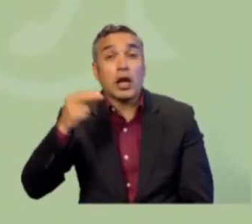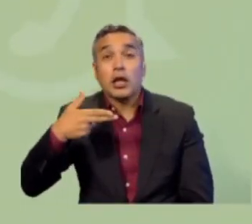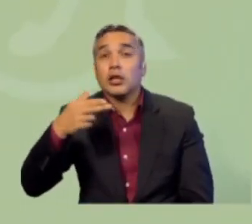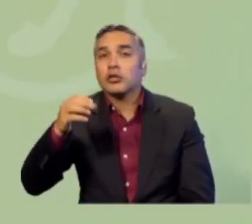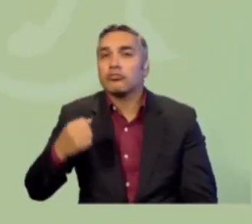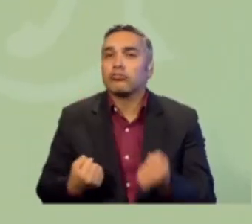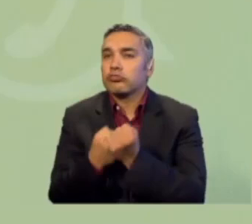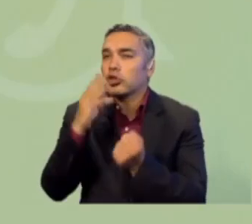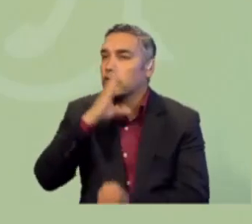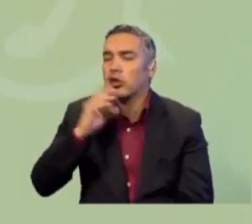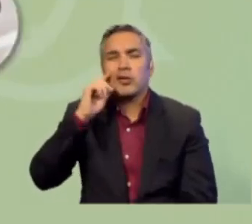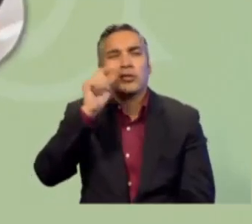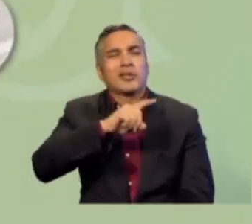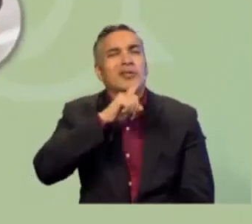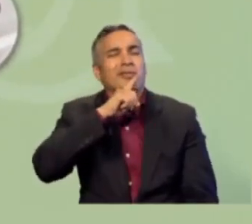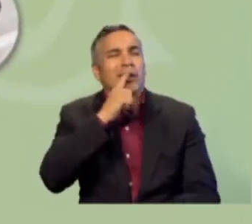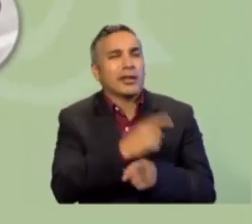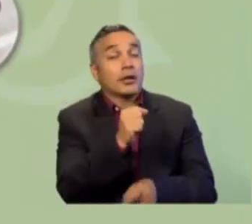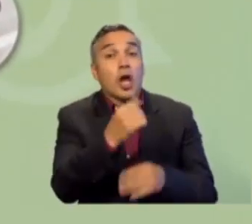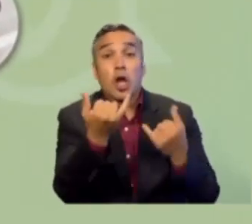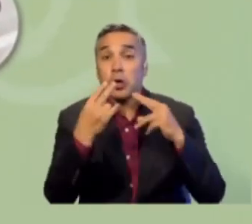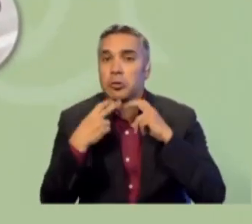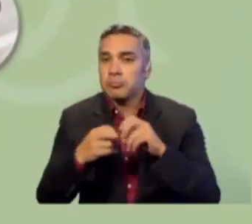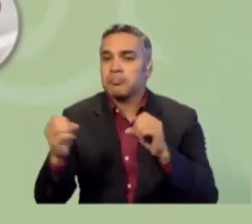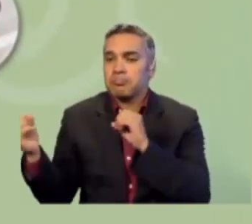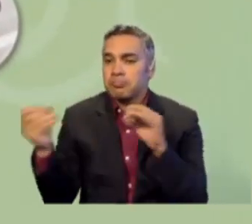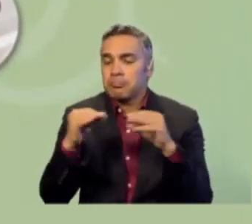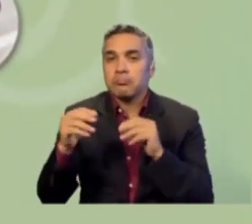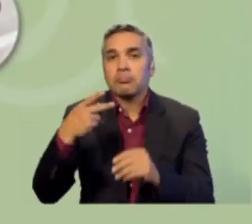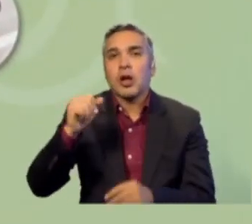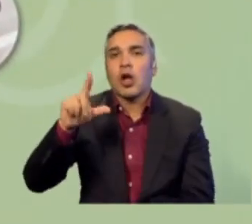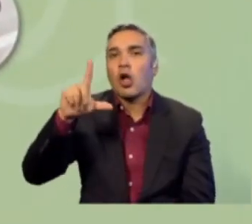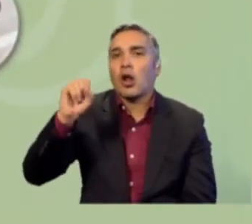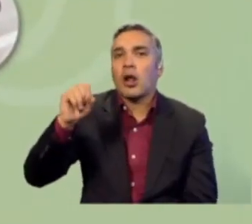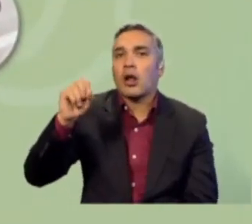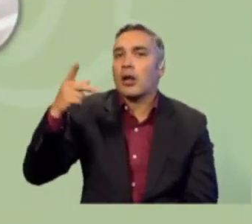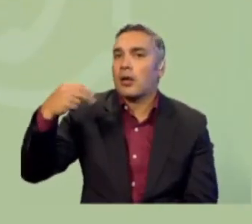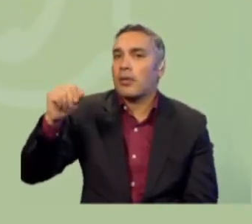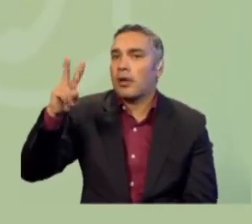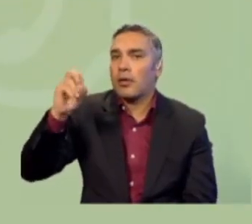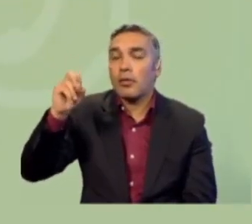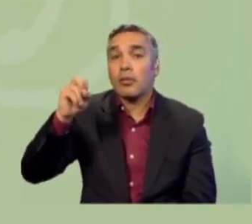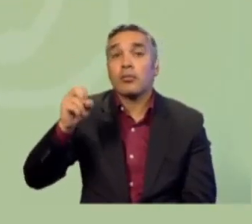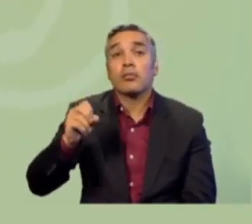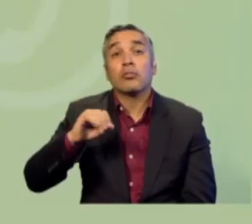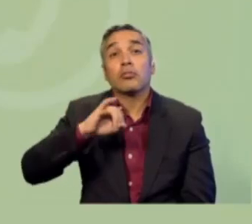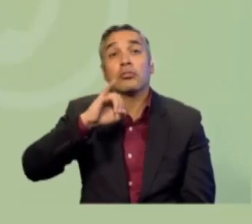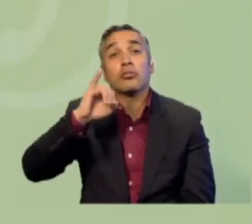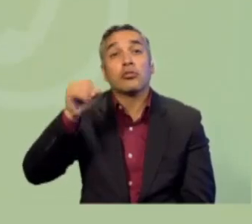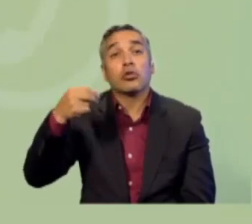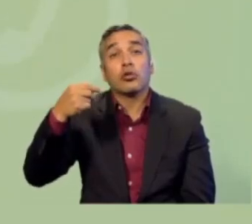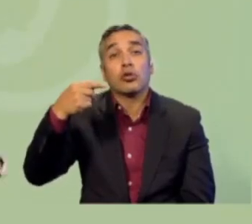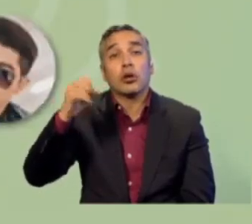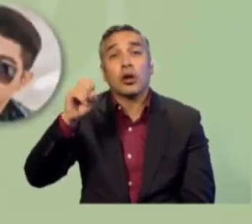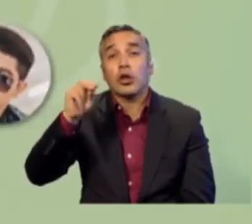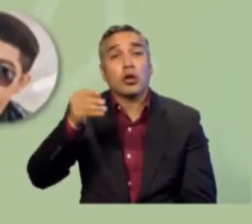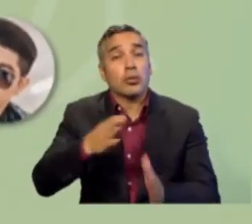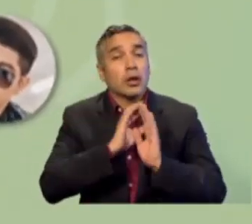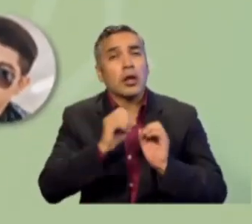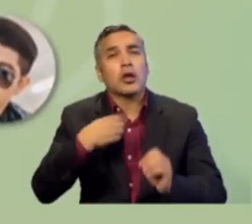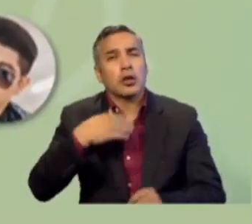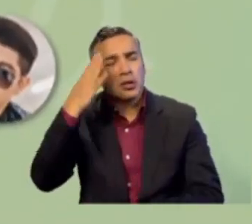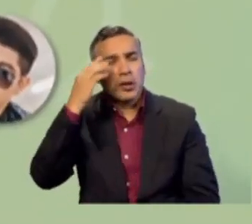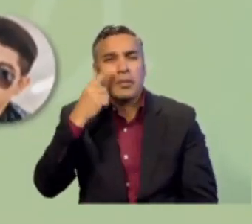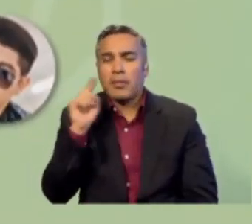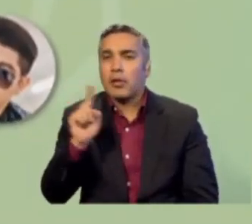correísta. Sí, a muerte. Ahorita están investigando los chats de Paola Pavón. Jorge no pidió nada. Yo sé que mi papi no. Por